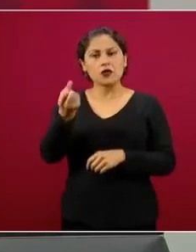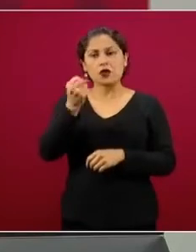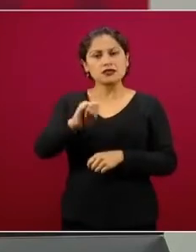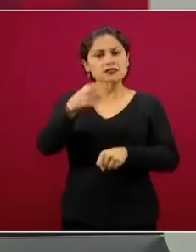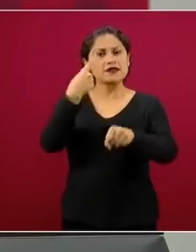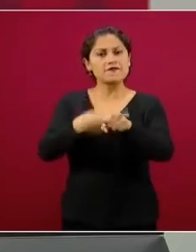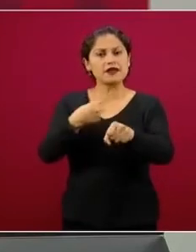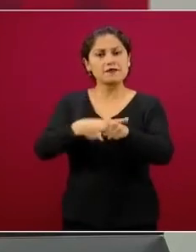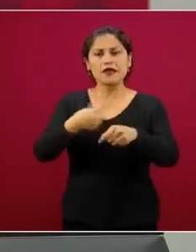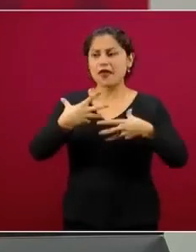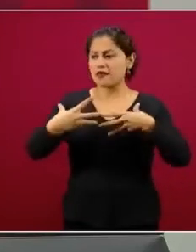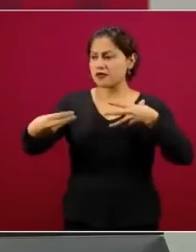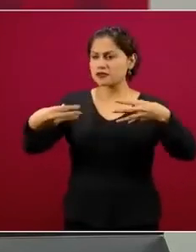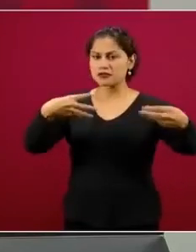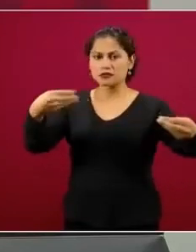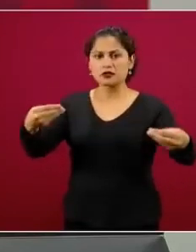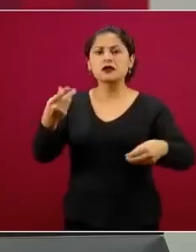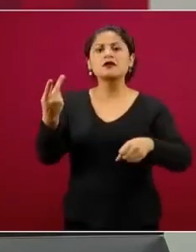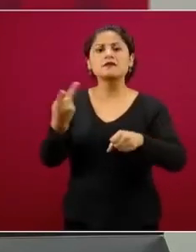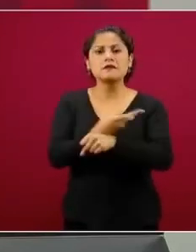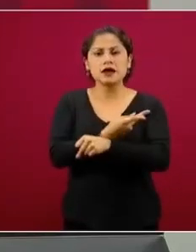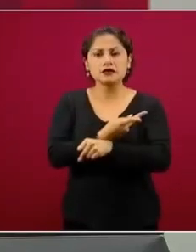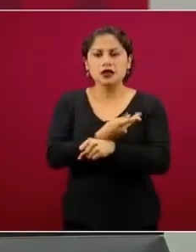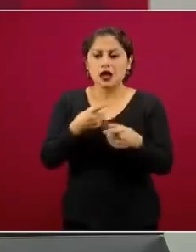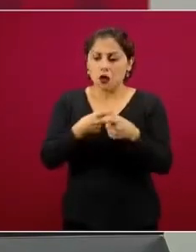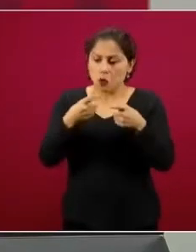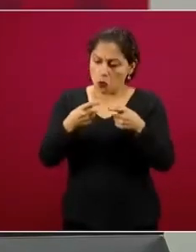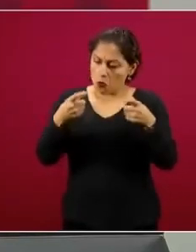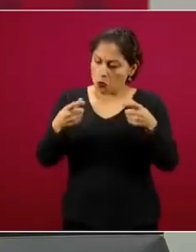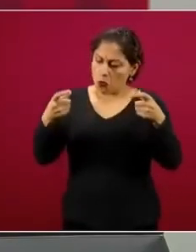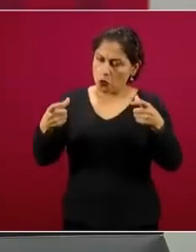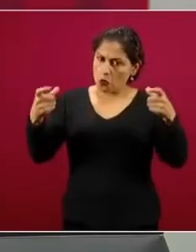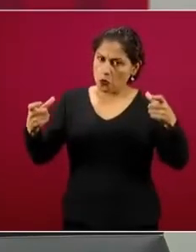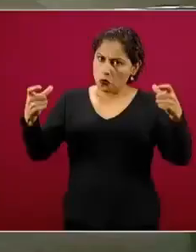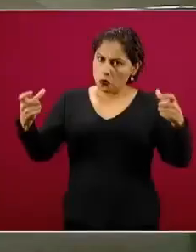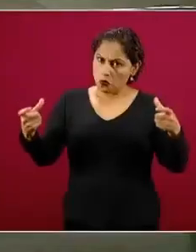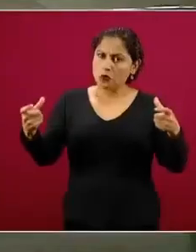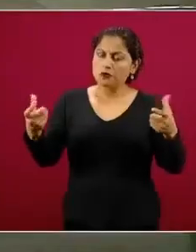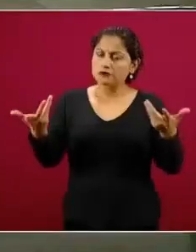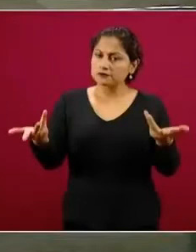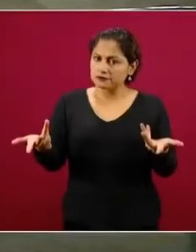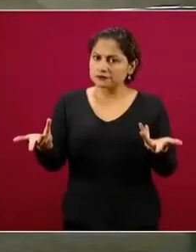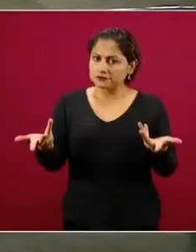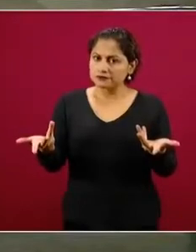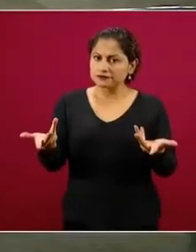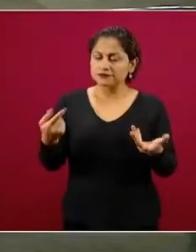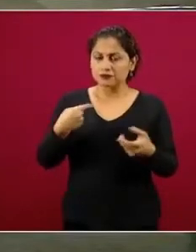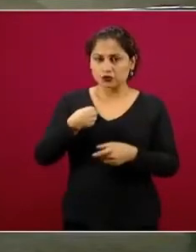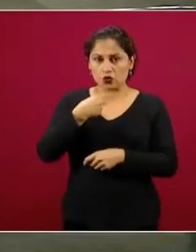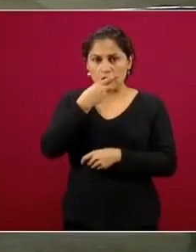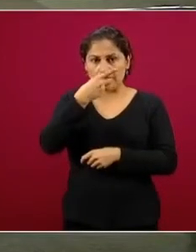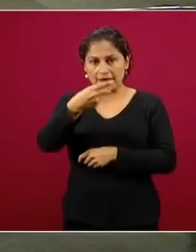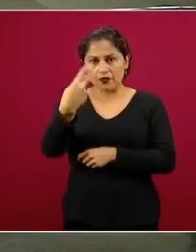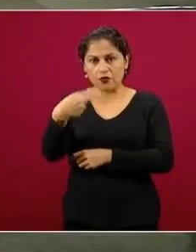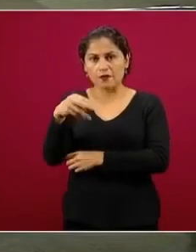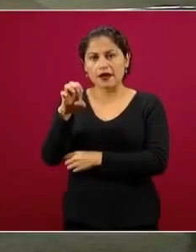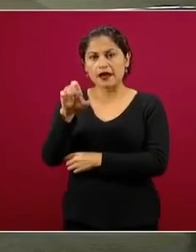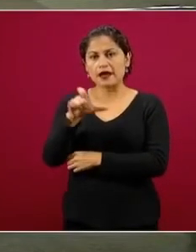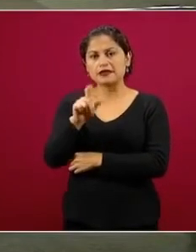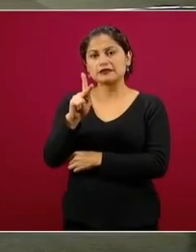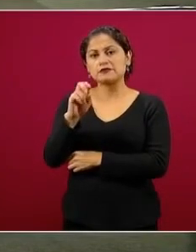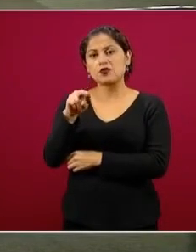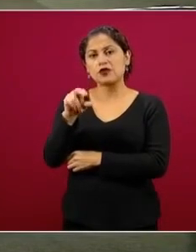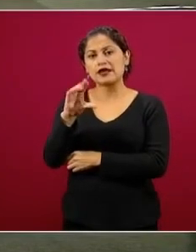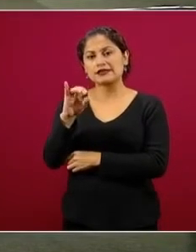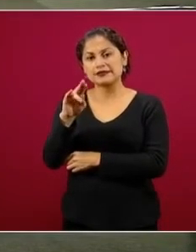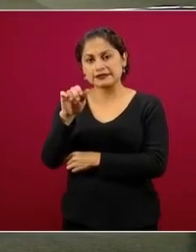que tienen una progresión exponencial. ¿Qué quiere decir exponencial? En un lenguaje llano y directo, quiere decir que